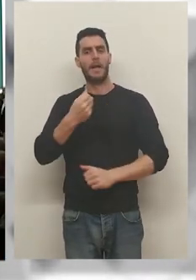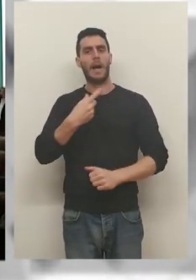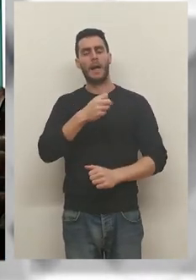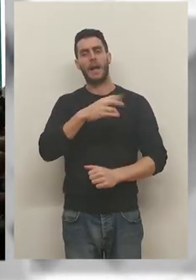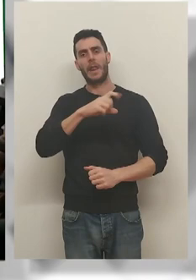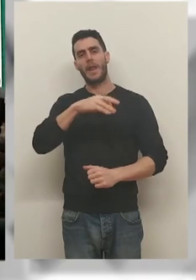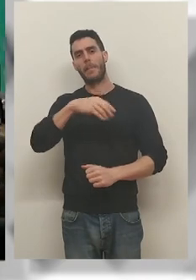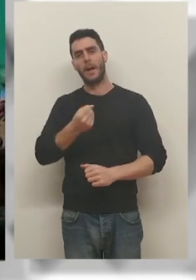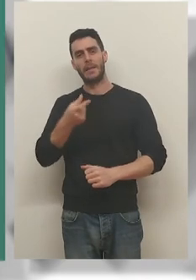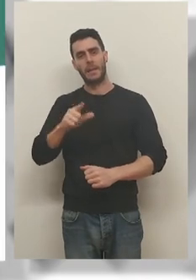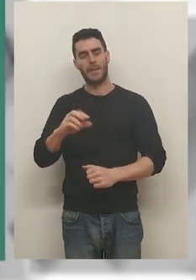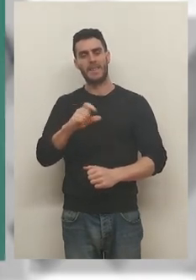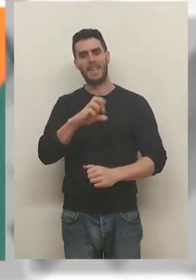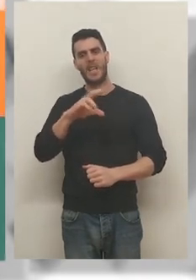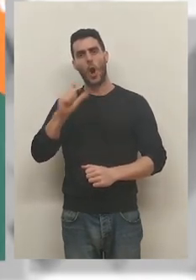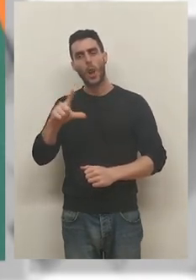y es Quiroz